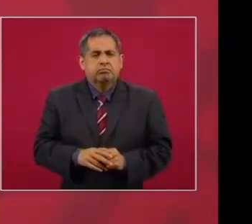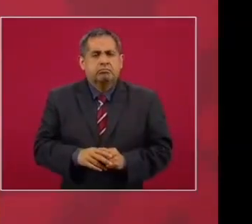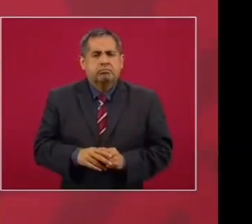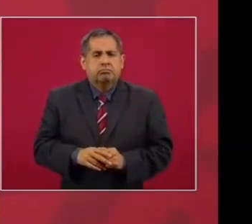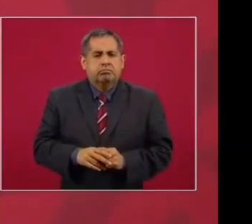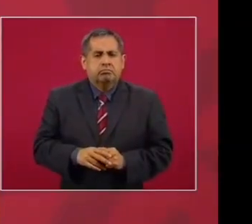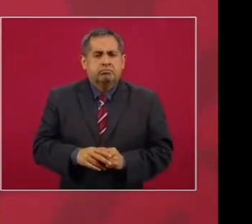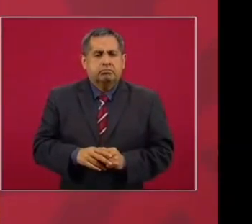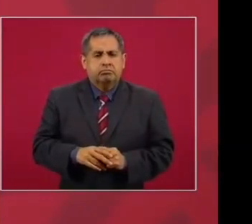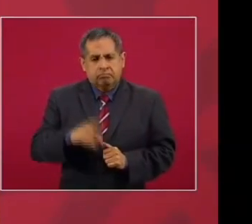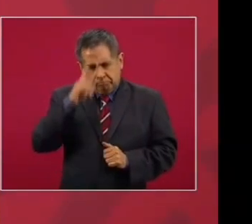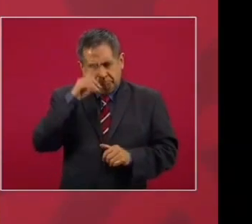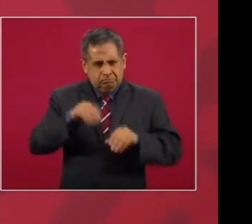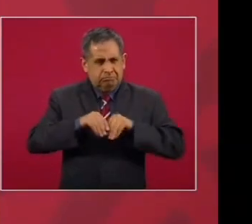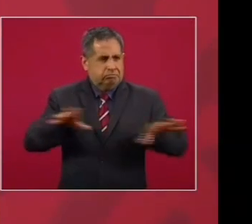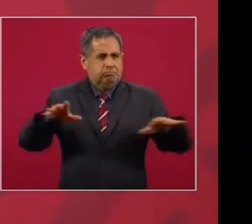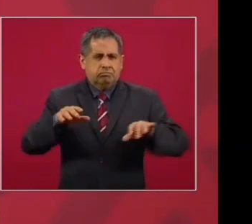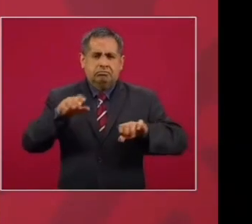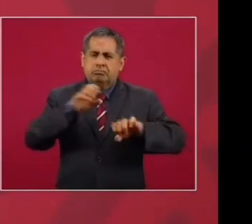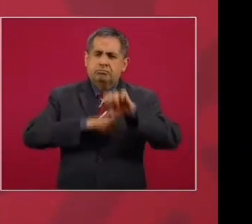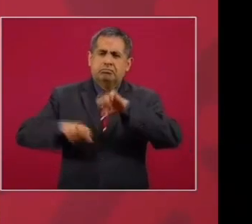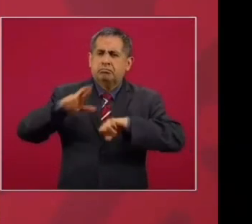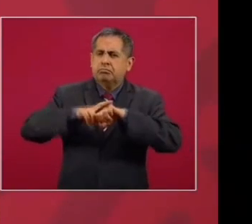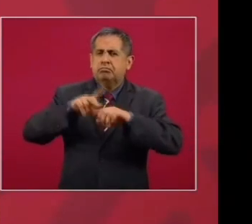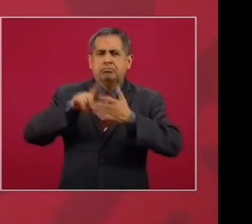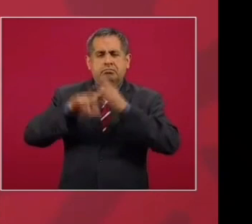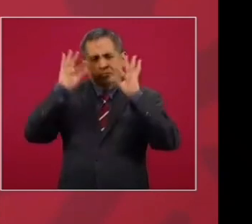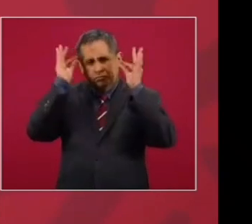para todas las embajadas y consulados